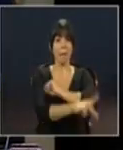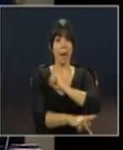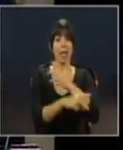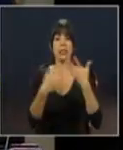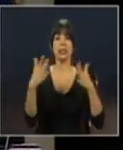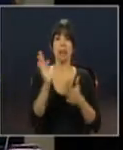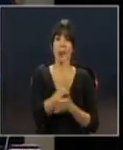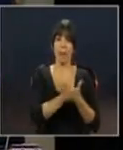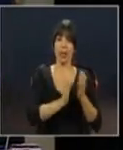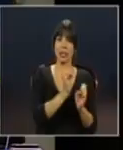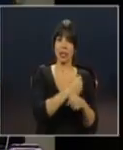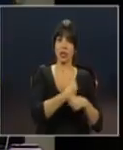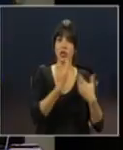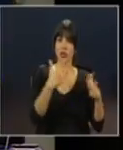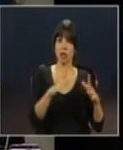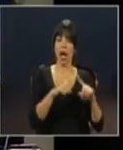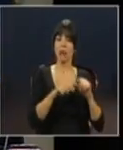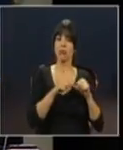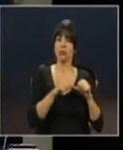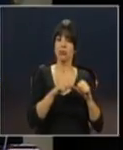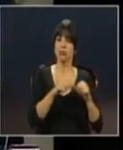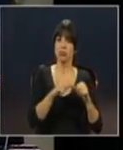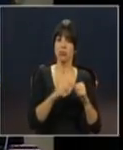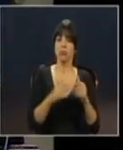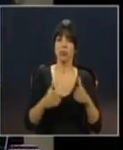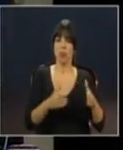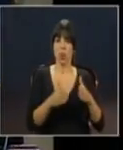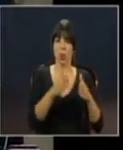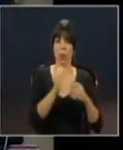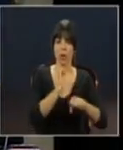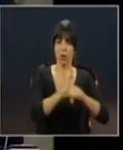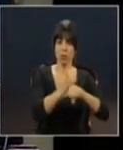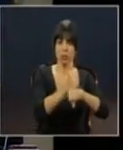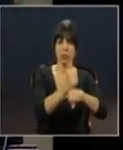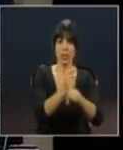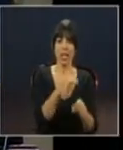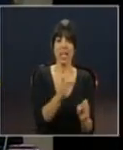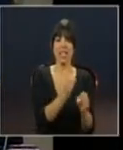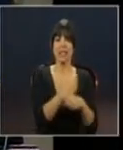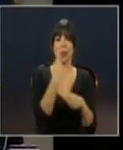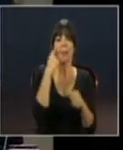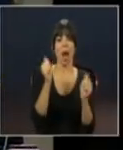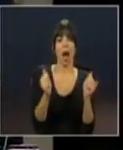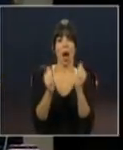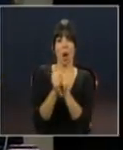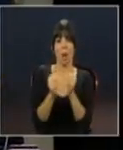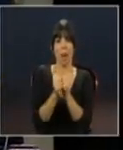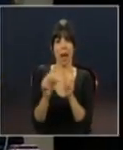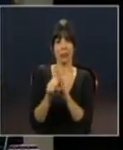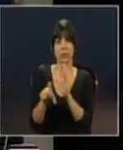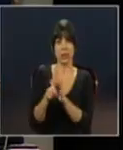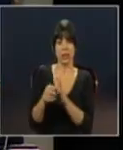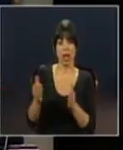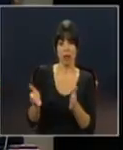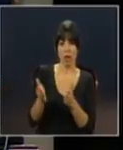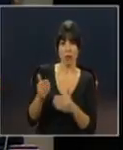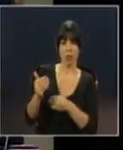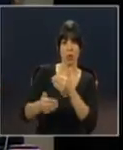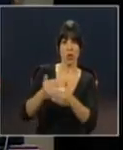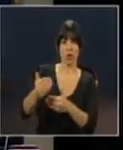su parte y continuará desarrollando la hoja de ruta que se trazó para acompañar a la Asamblea Legislativa en la fase que